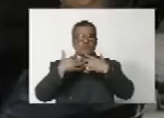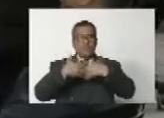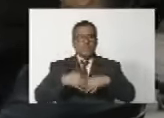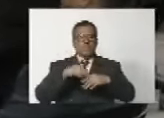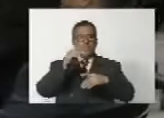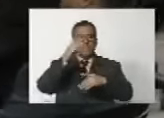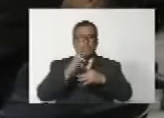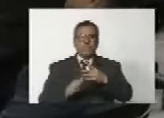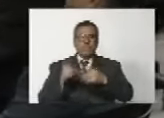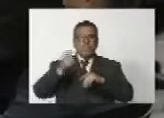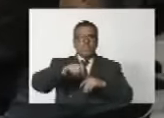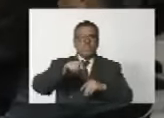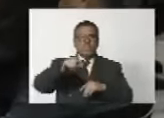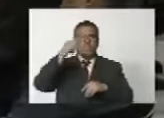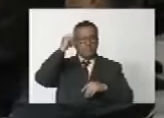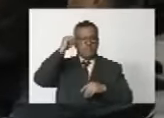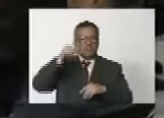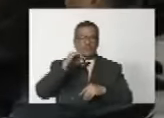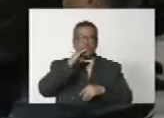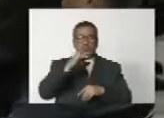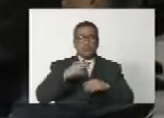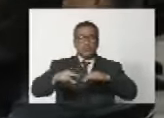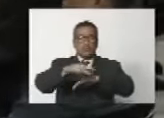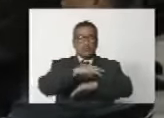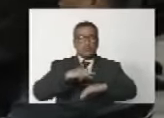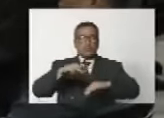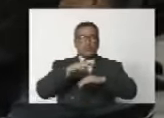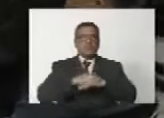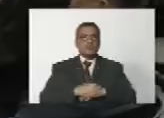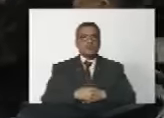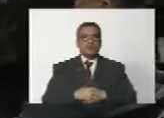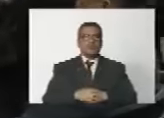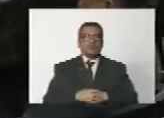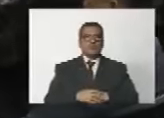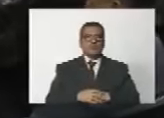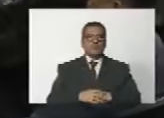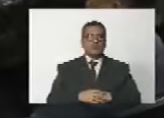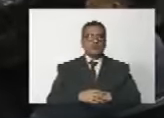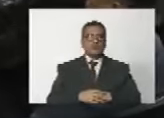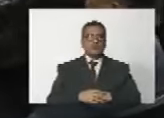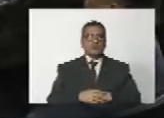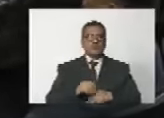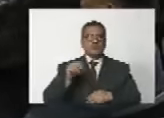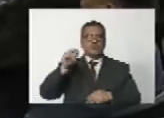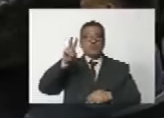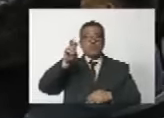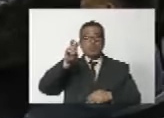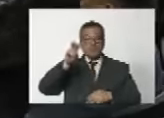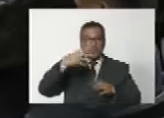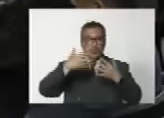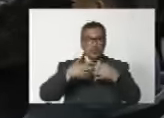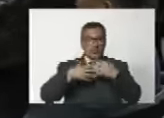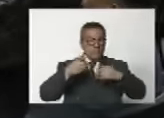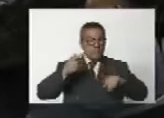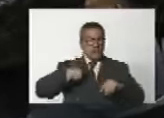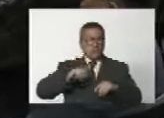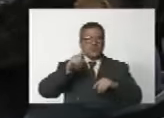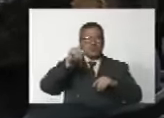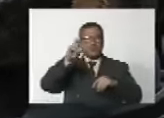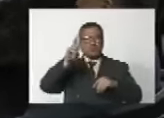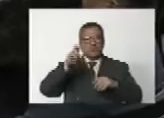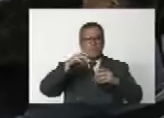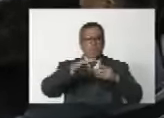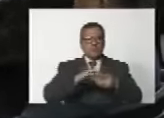mixtas, hoy nos informó el ministro que 9 empresas mixtas van a tener nuevos